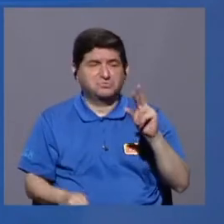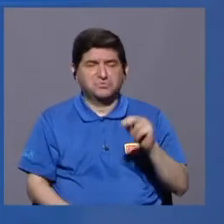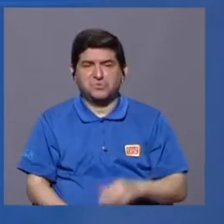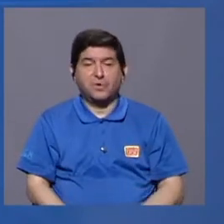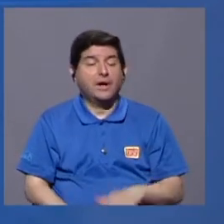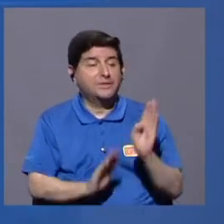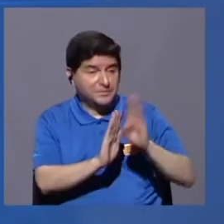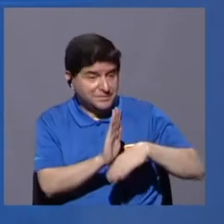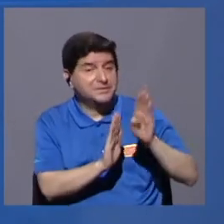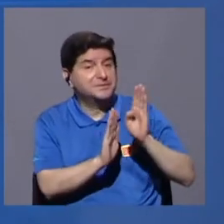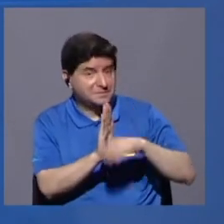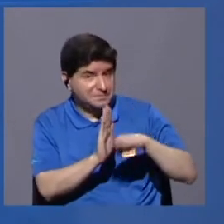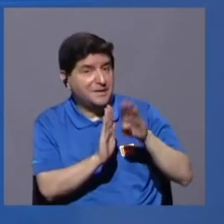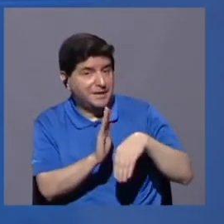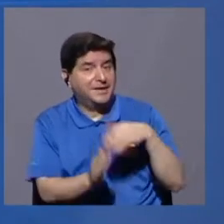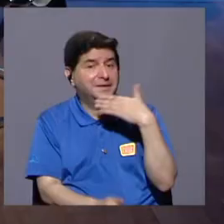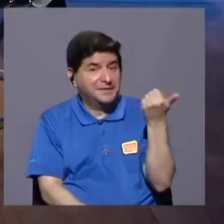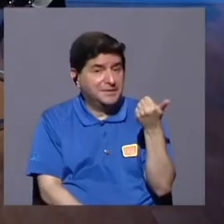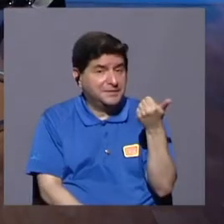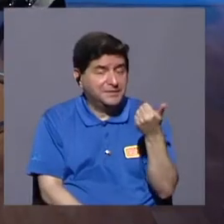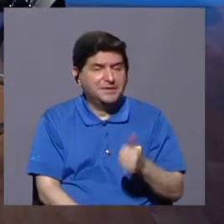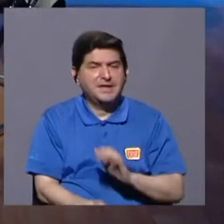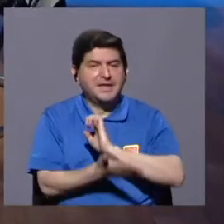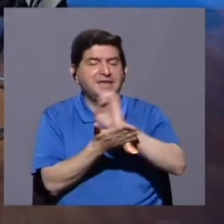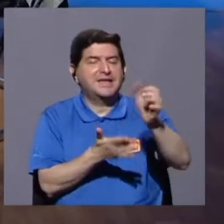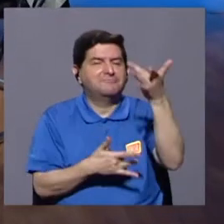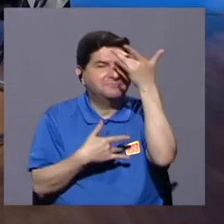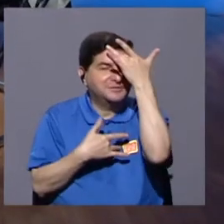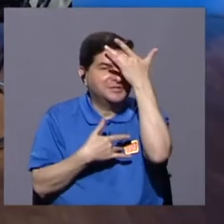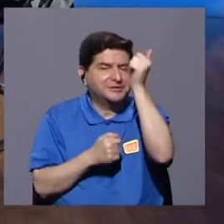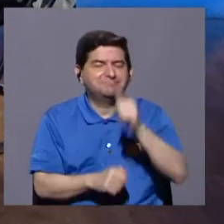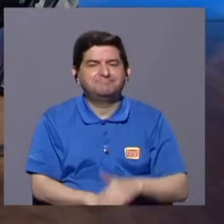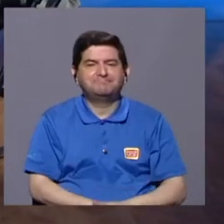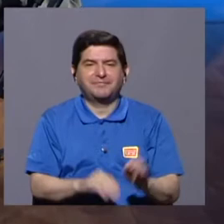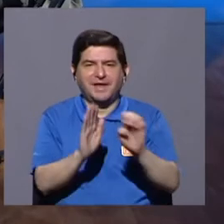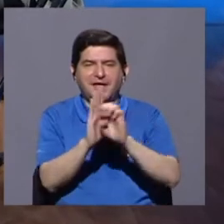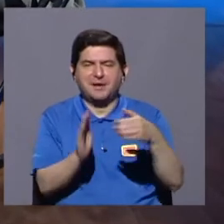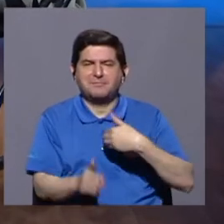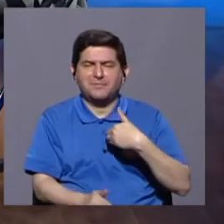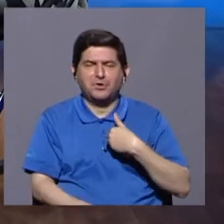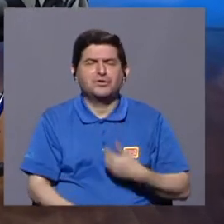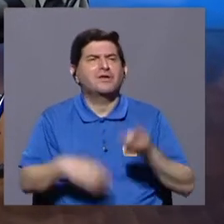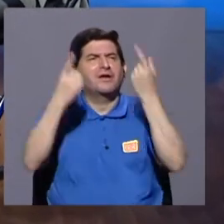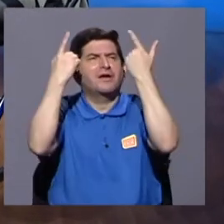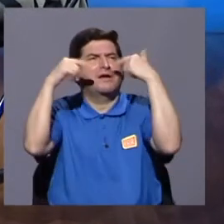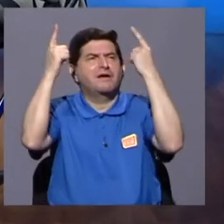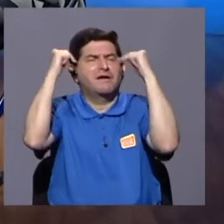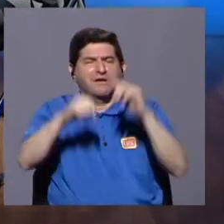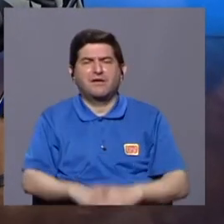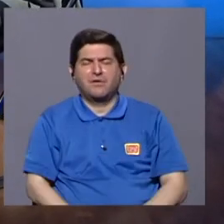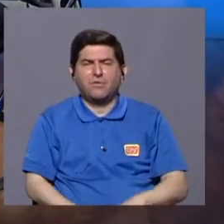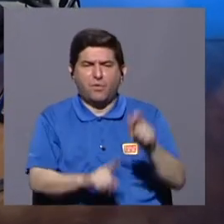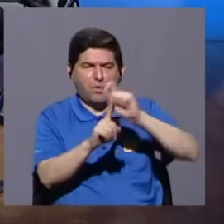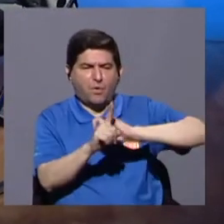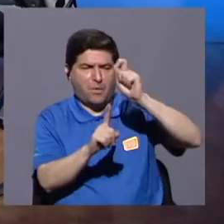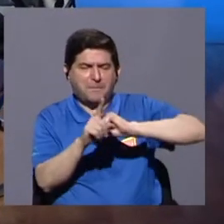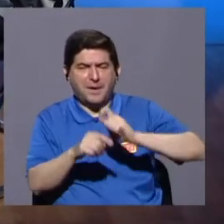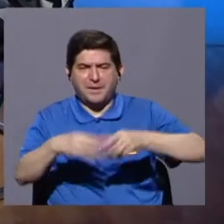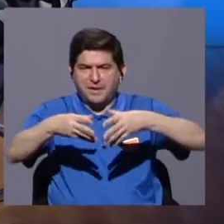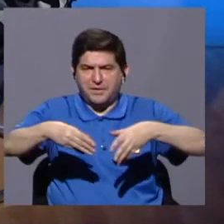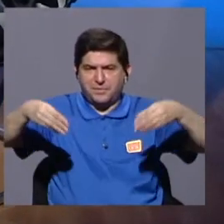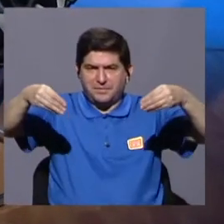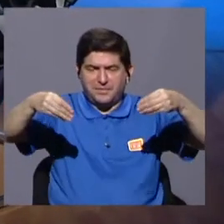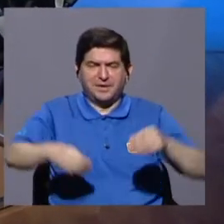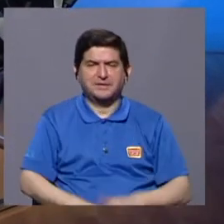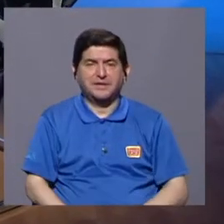muy barato y previenen enfermedades. Por ejemplo, tienen un gran éxito con el banano y el plátano, manejando